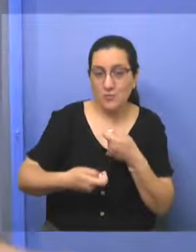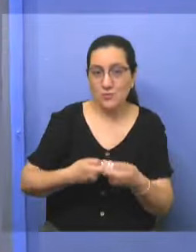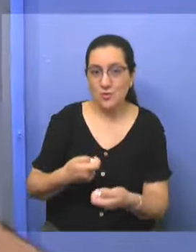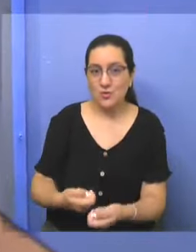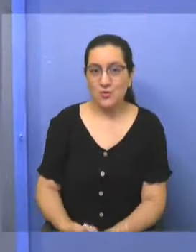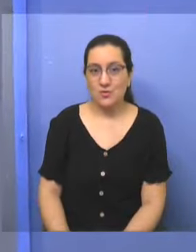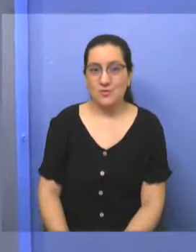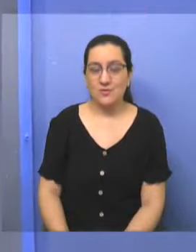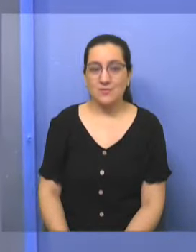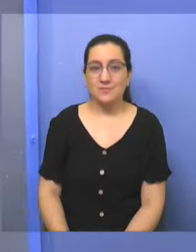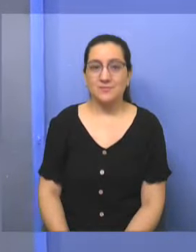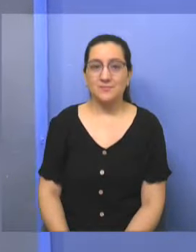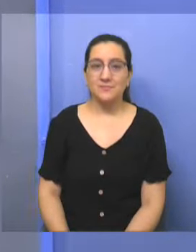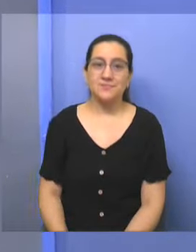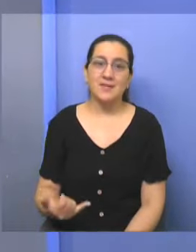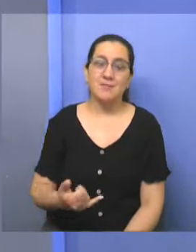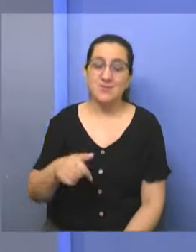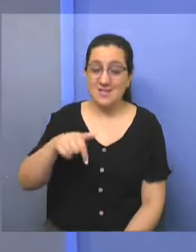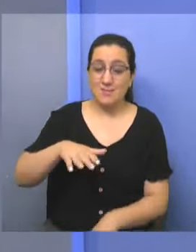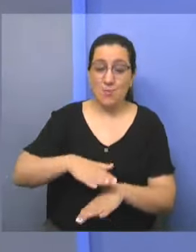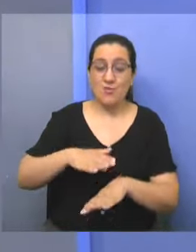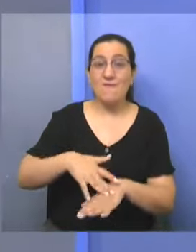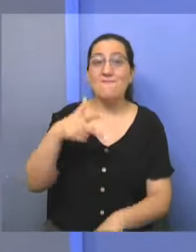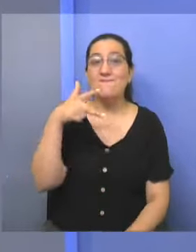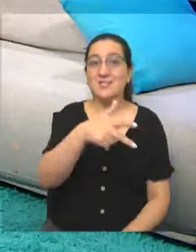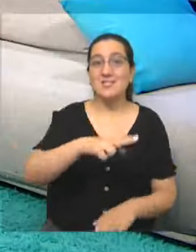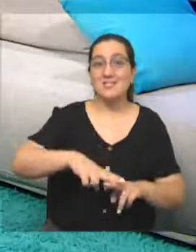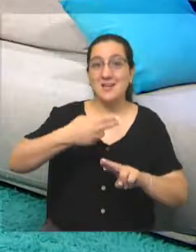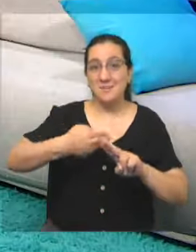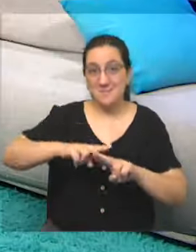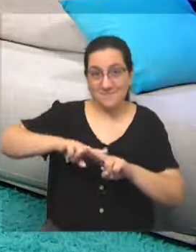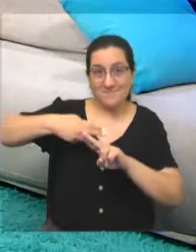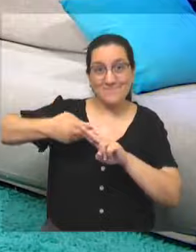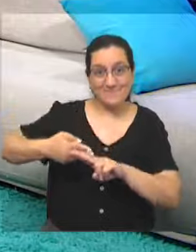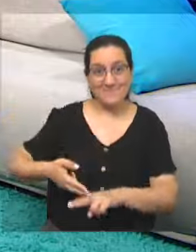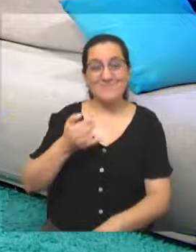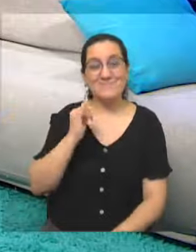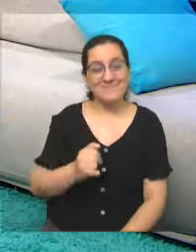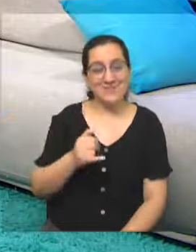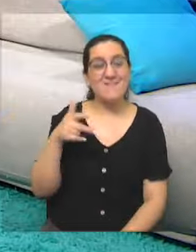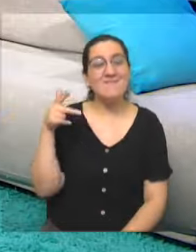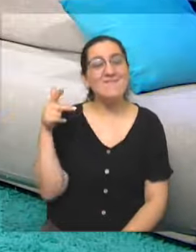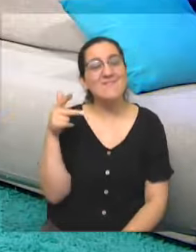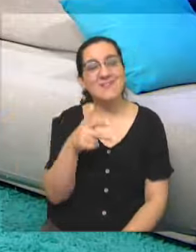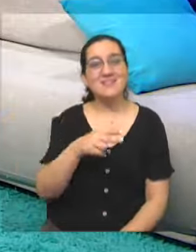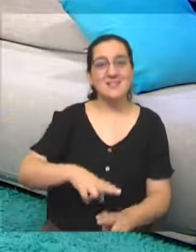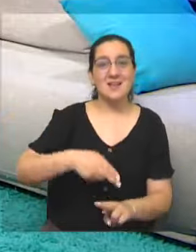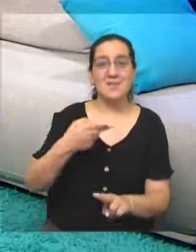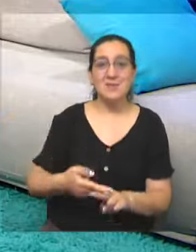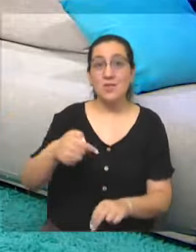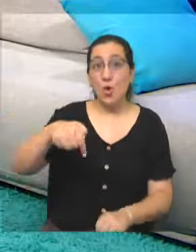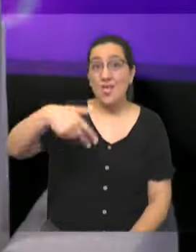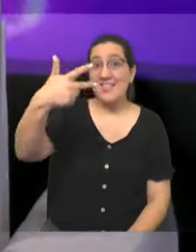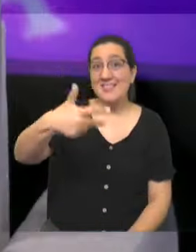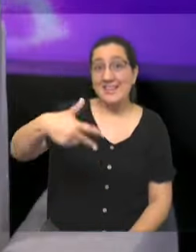de las progenitoras, tenemos este espacio de Flor de Efemérides. ¡Claro que sí! Flor de Efemérides de 13